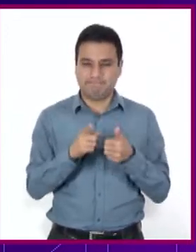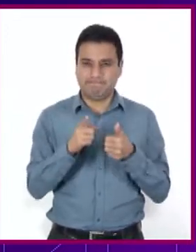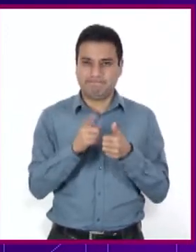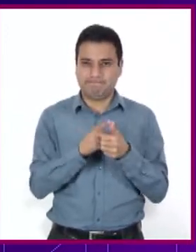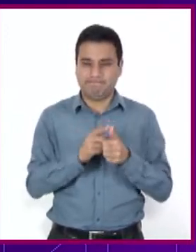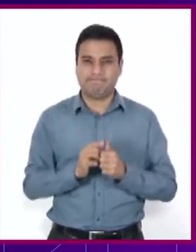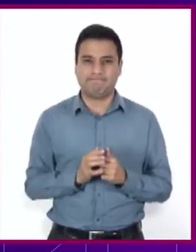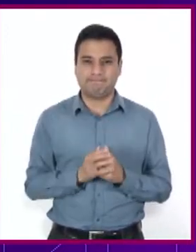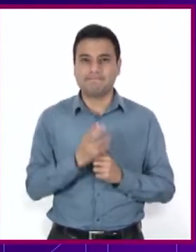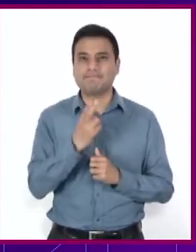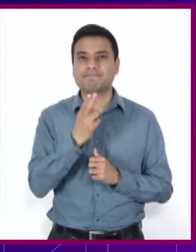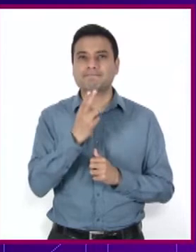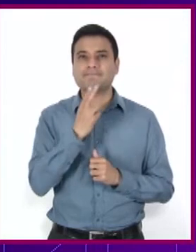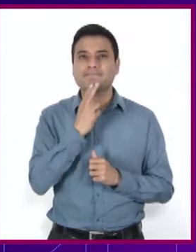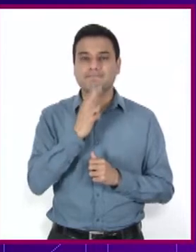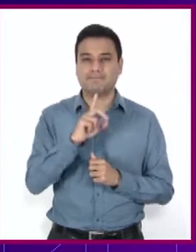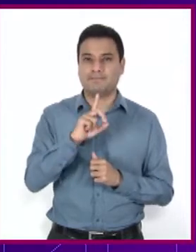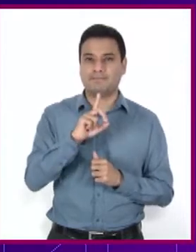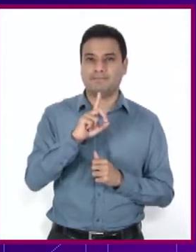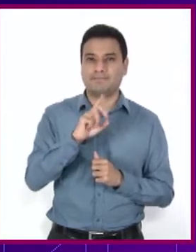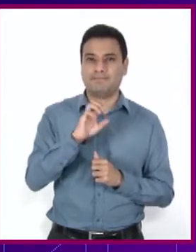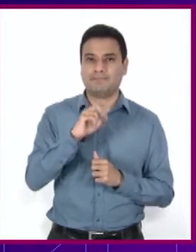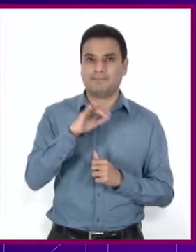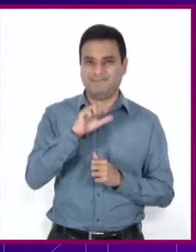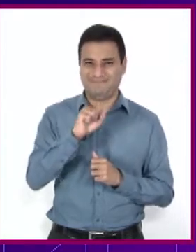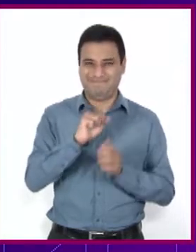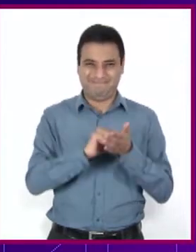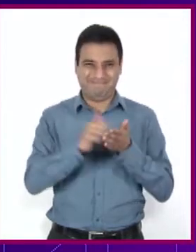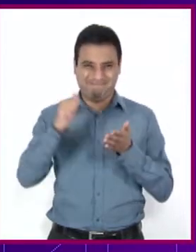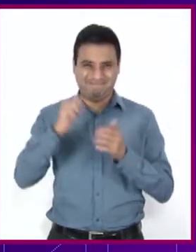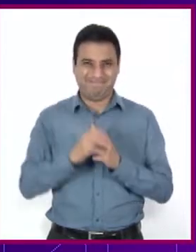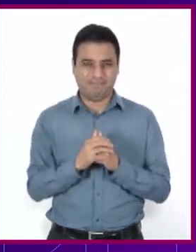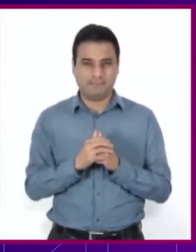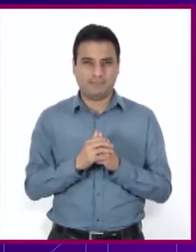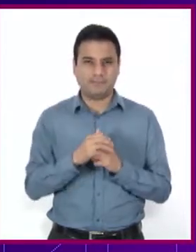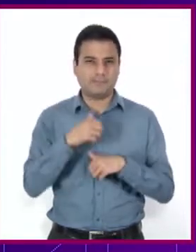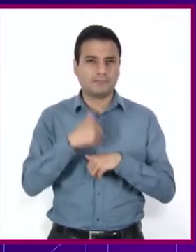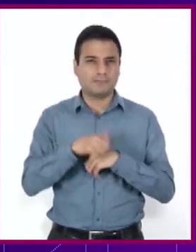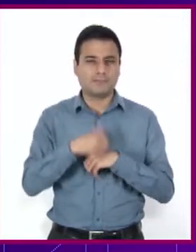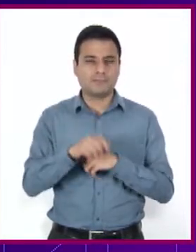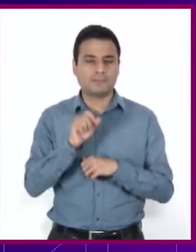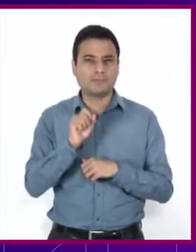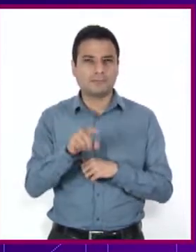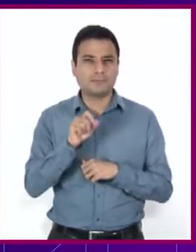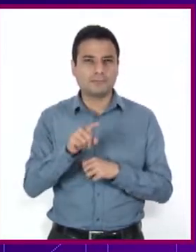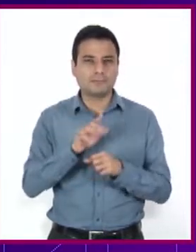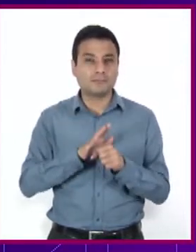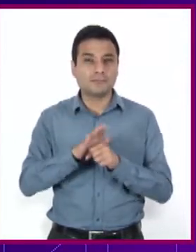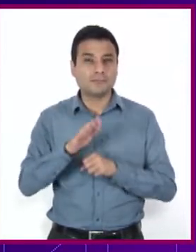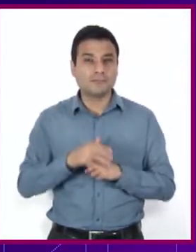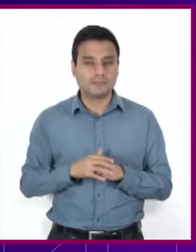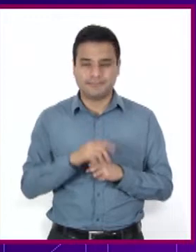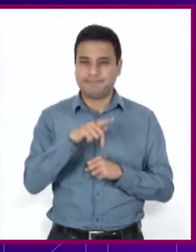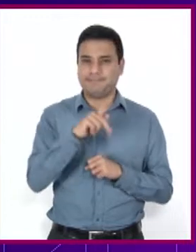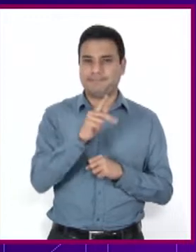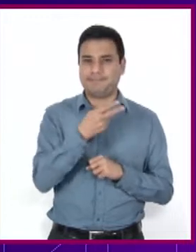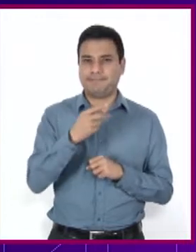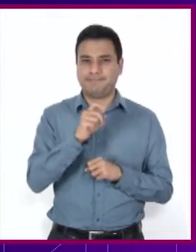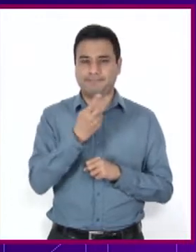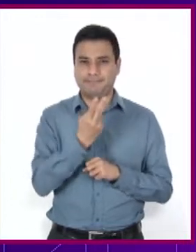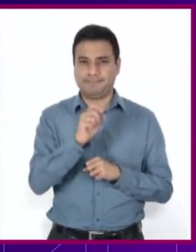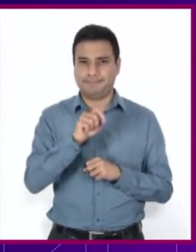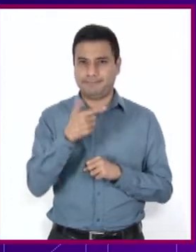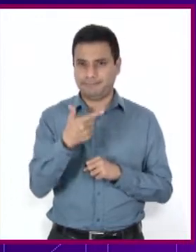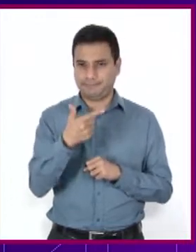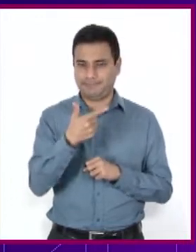es tomar el valor de la densidad del aluminio, como el valor de la constante de proporcionalidad. K es igual a 2.7